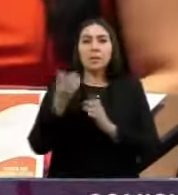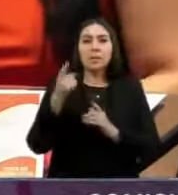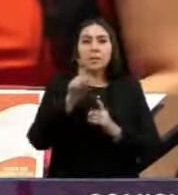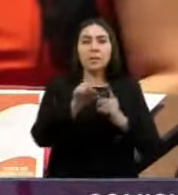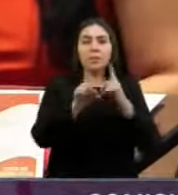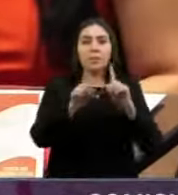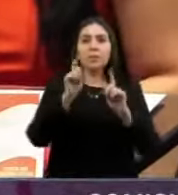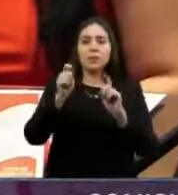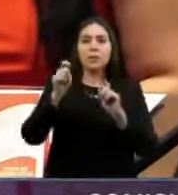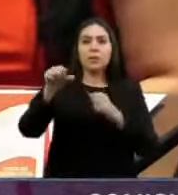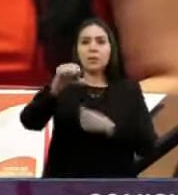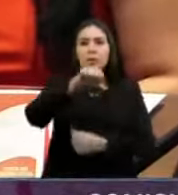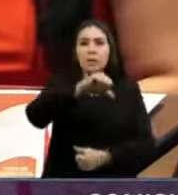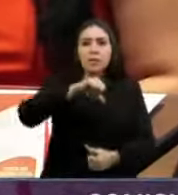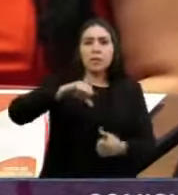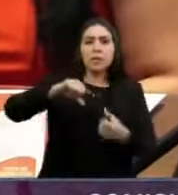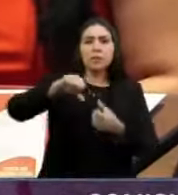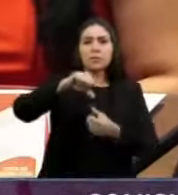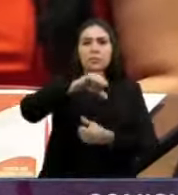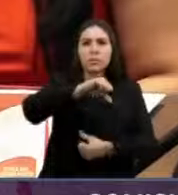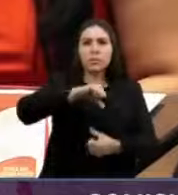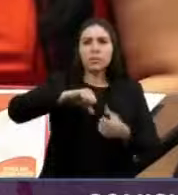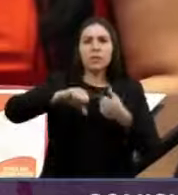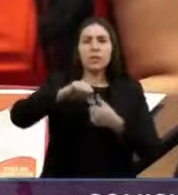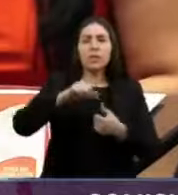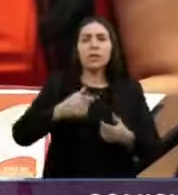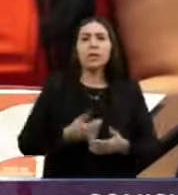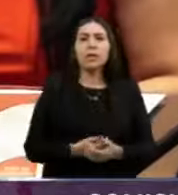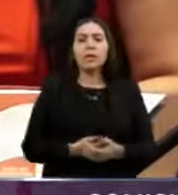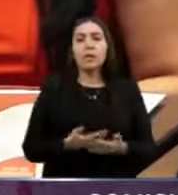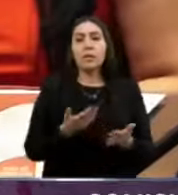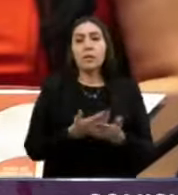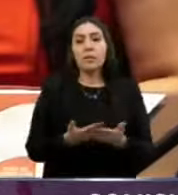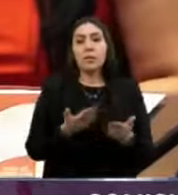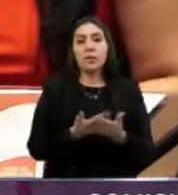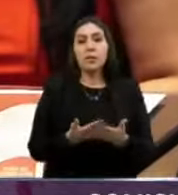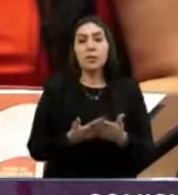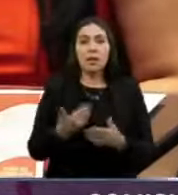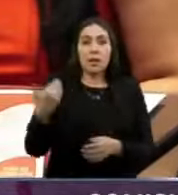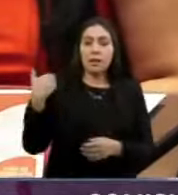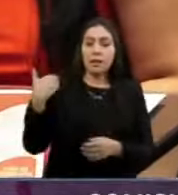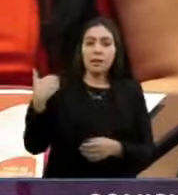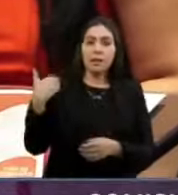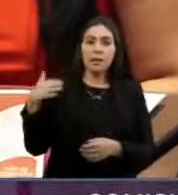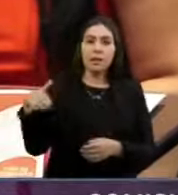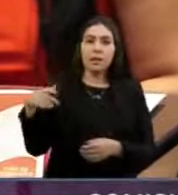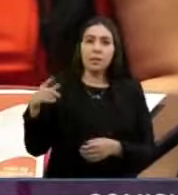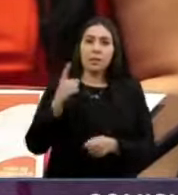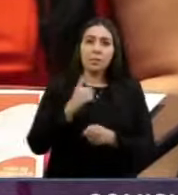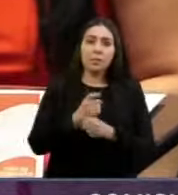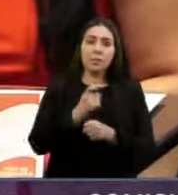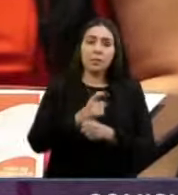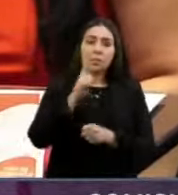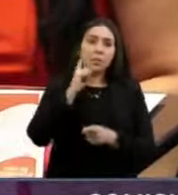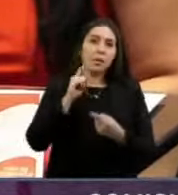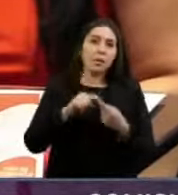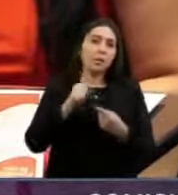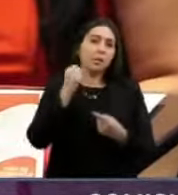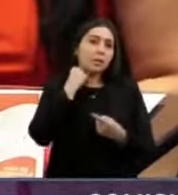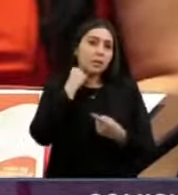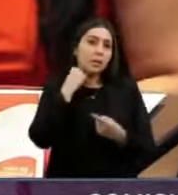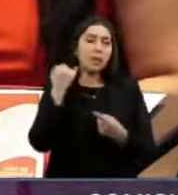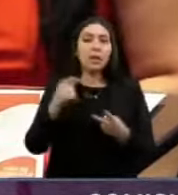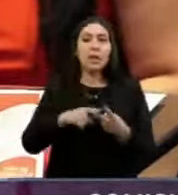por razones no imputables a nosotros. Primero, la senadora y ahora la diputada no estuvieron cuando